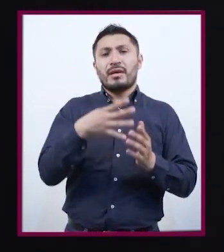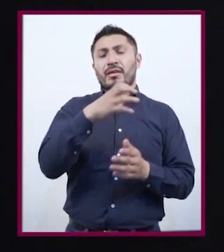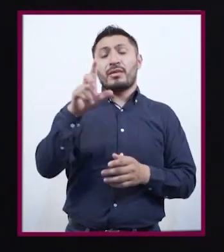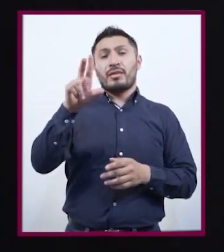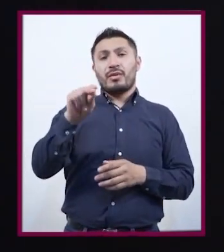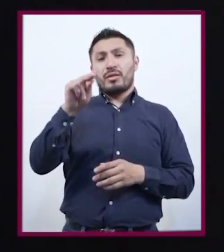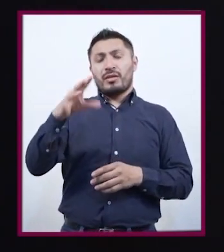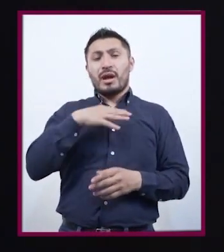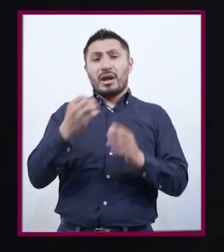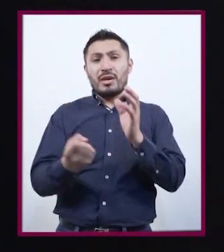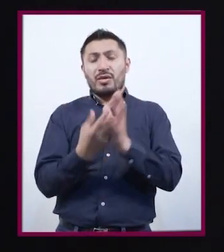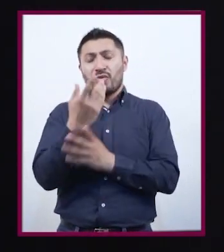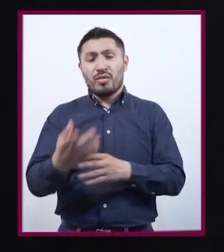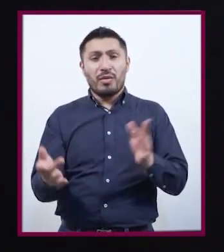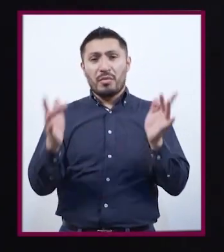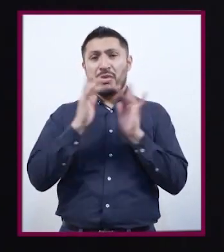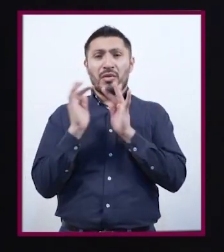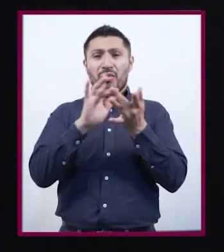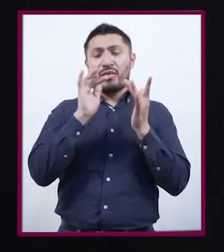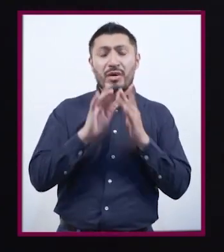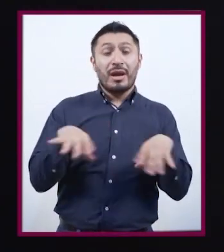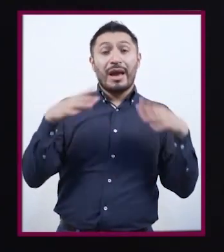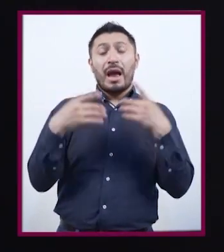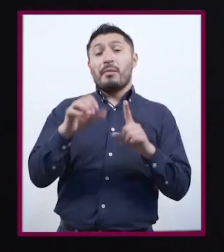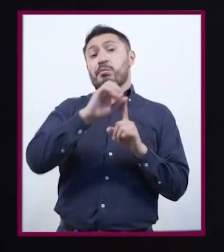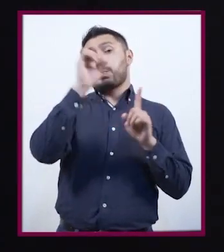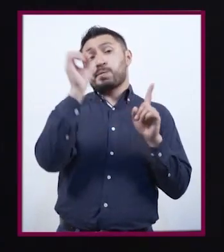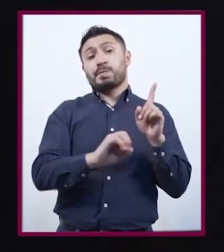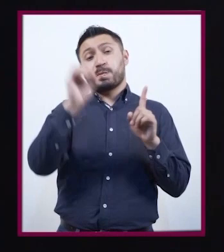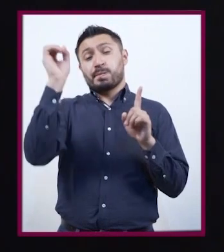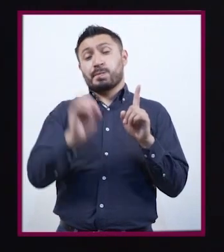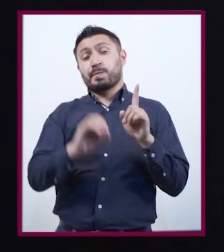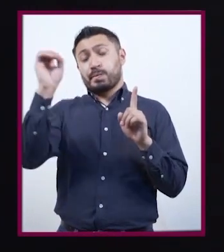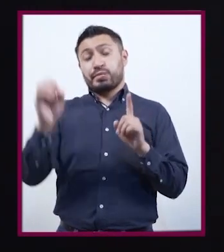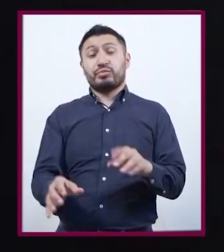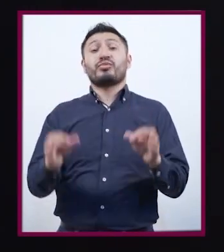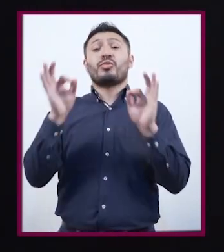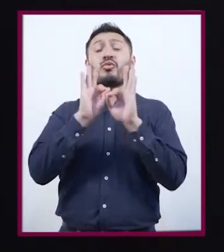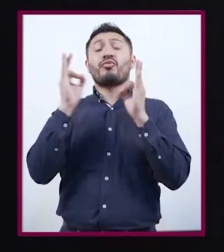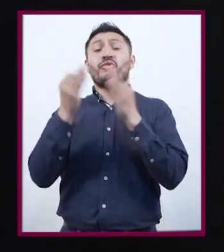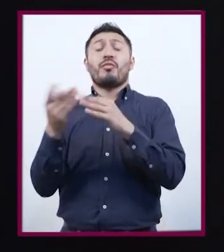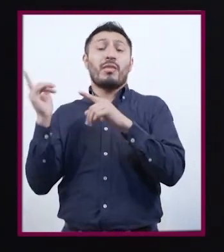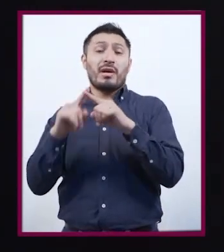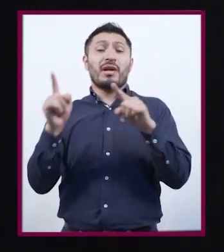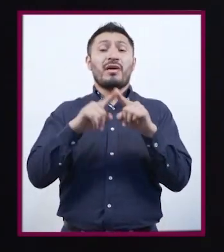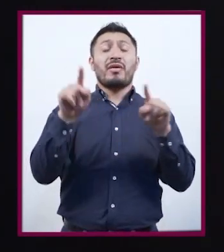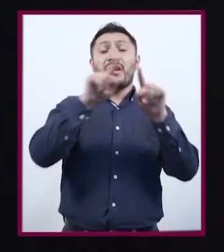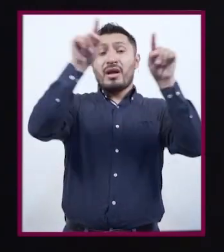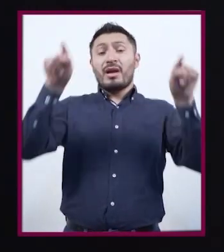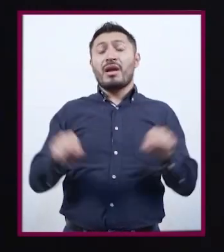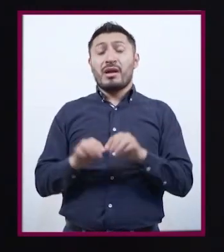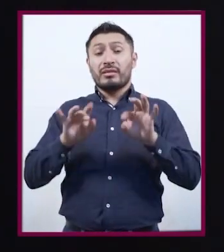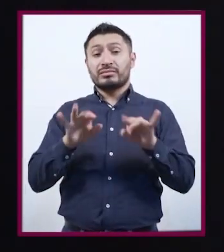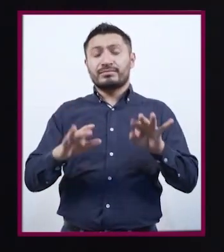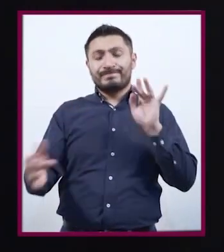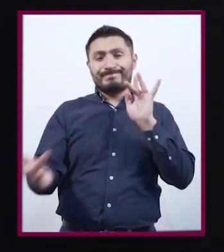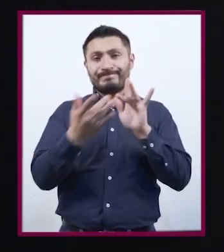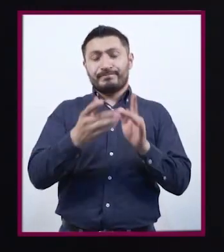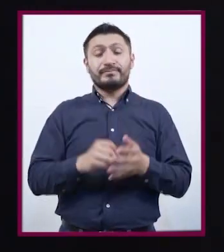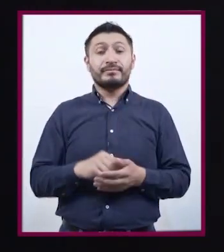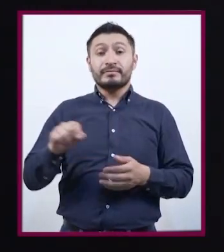los 80 aparecieron nuevas redes, lo que provocó un gran desorden por la diversidad de formatos de computadoras